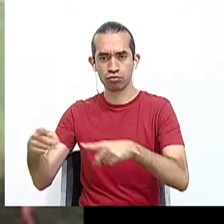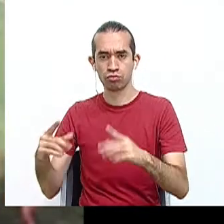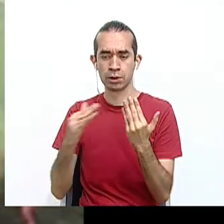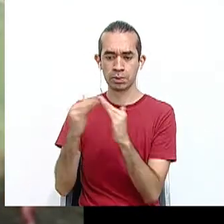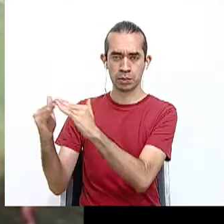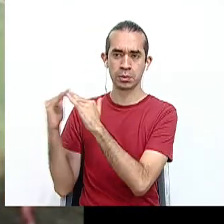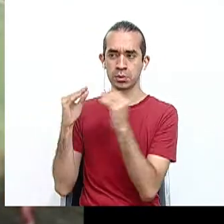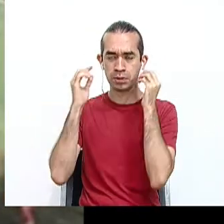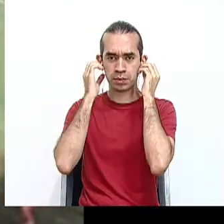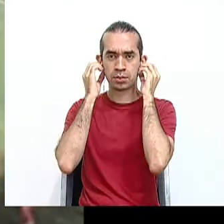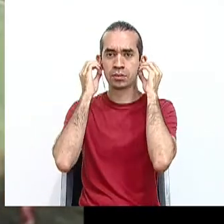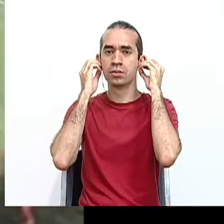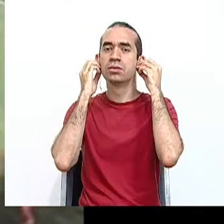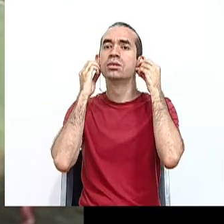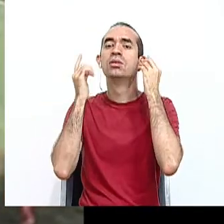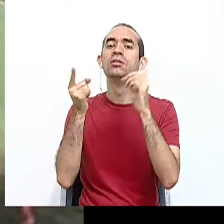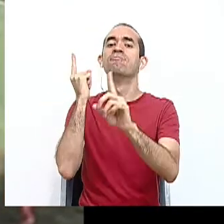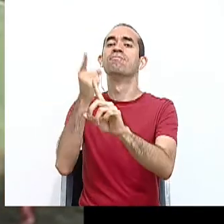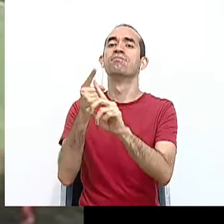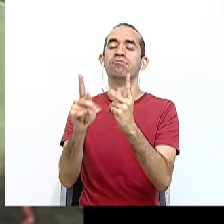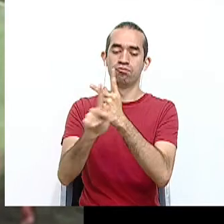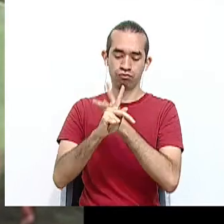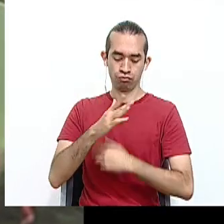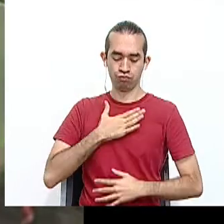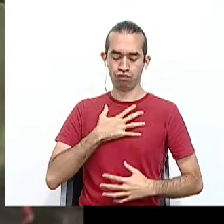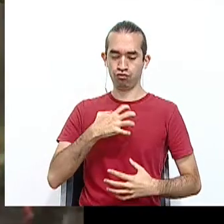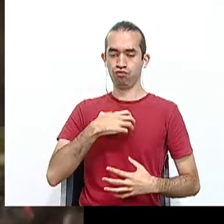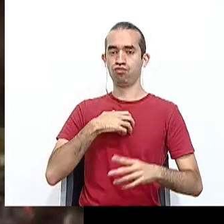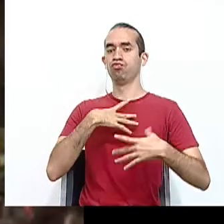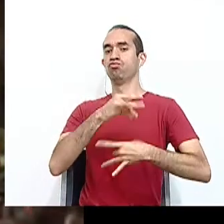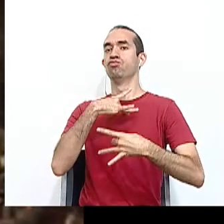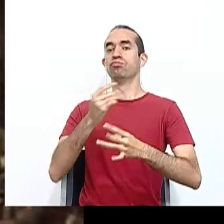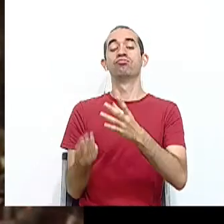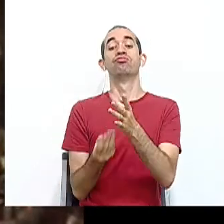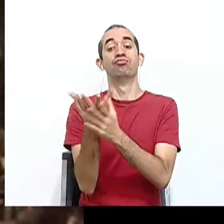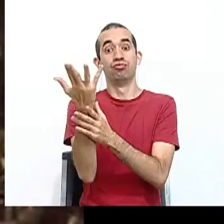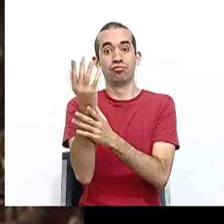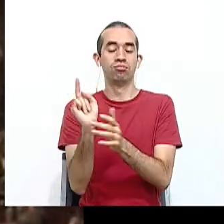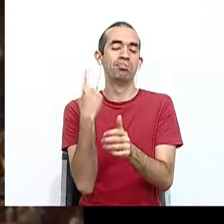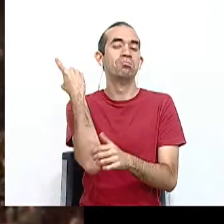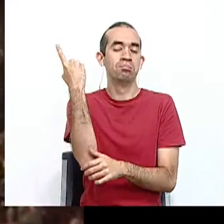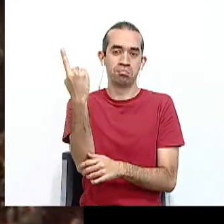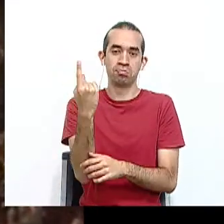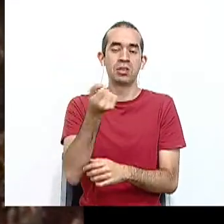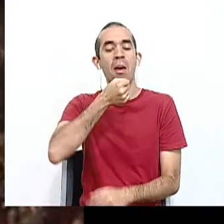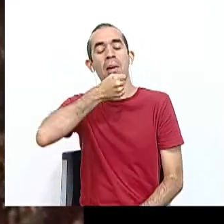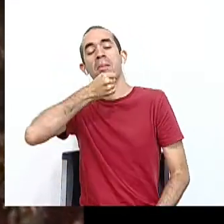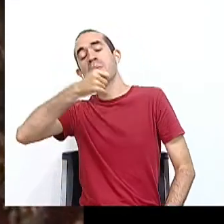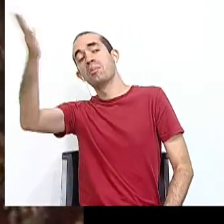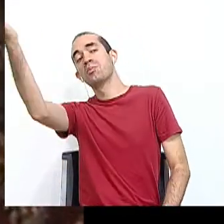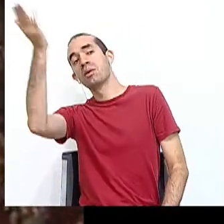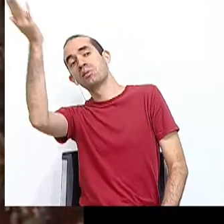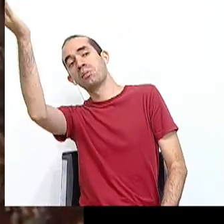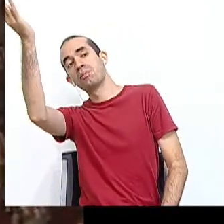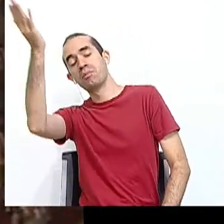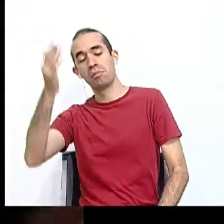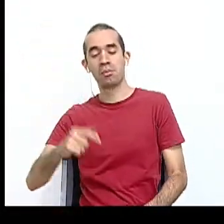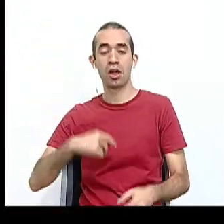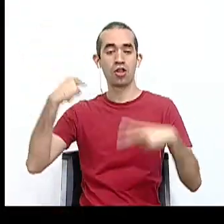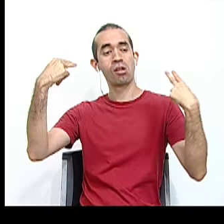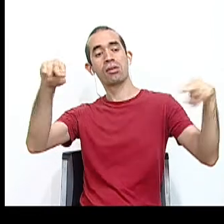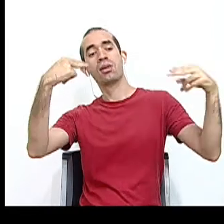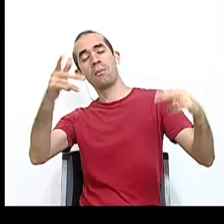vecinas, con el fin de proteger sus intereses. Con ello surgen las primeras versiones del pregonero, quien hacía llegar